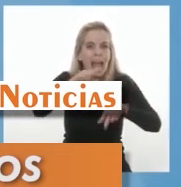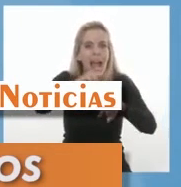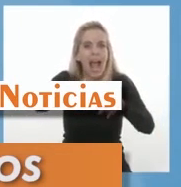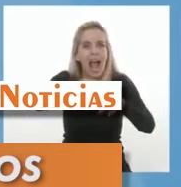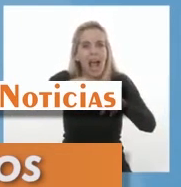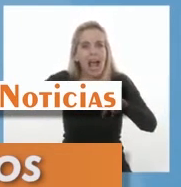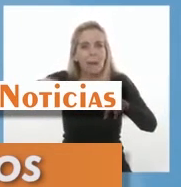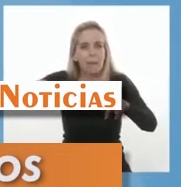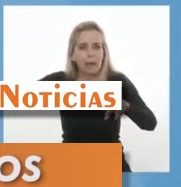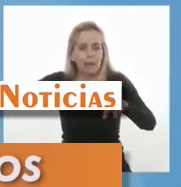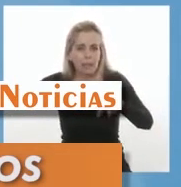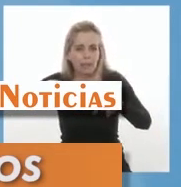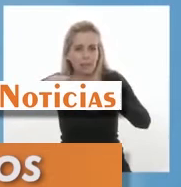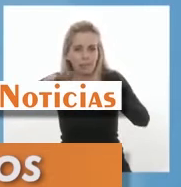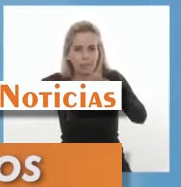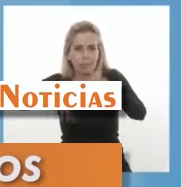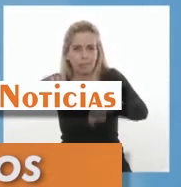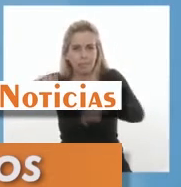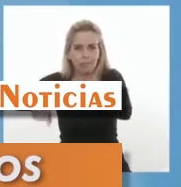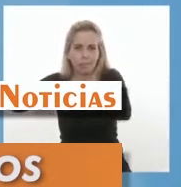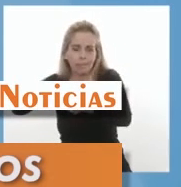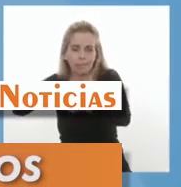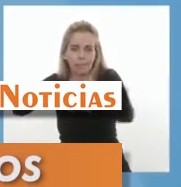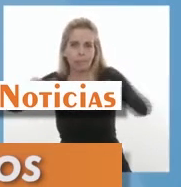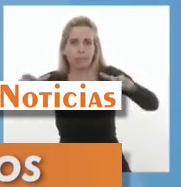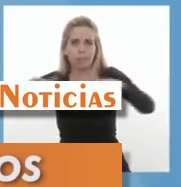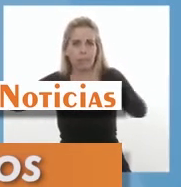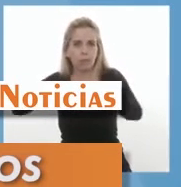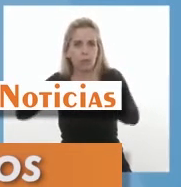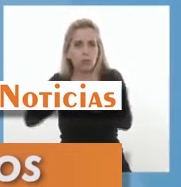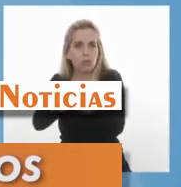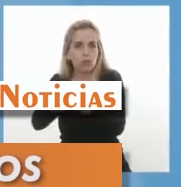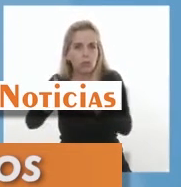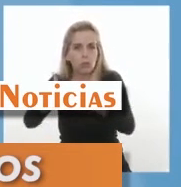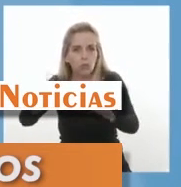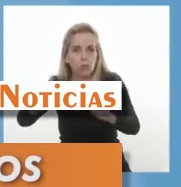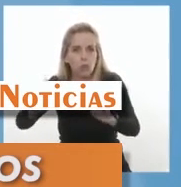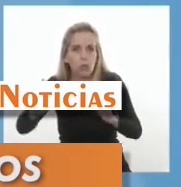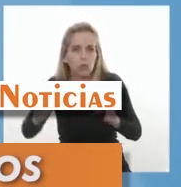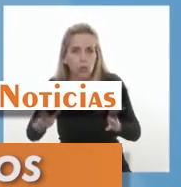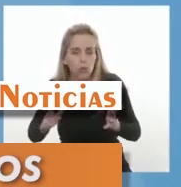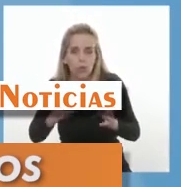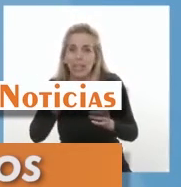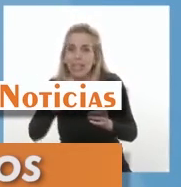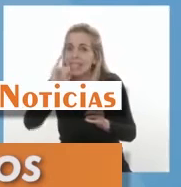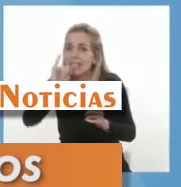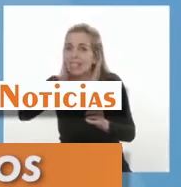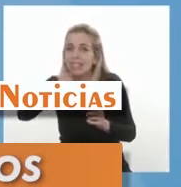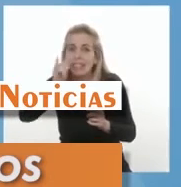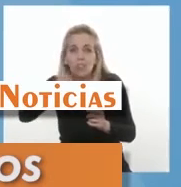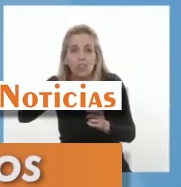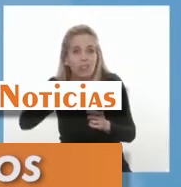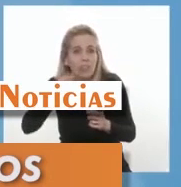son fáciles. Y ahora, nada, hay que volver a apelar al comportamiento de cada uno de nosotros, ¿no? Esto, más allá de las